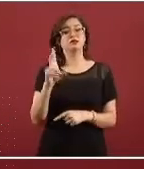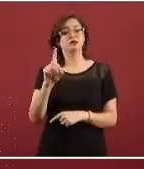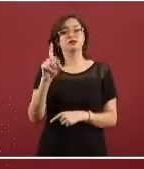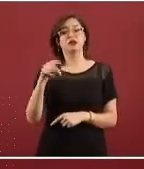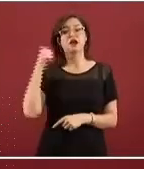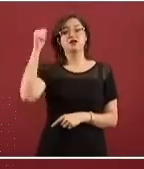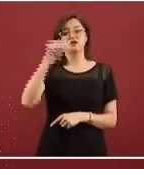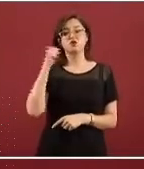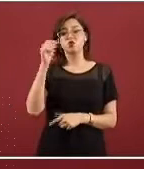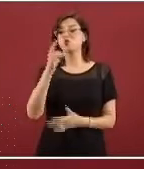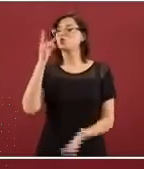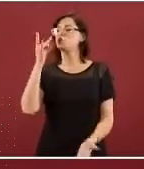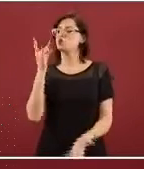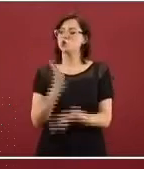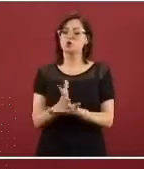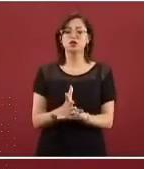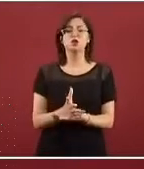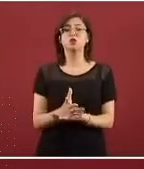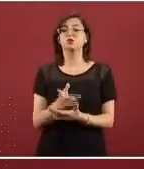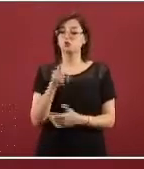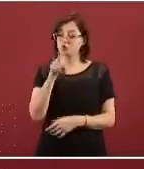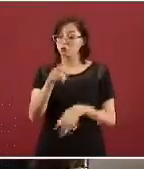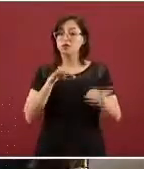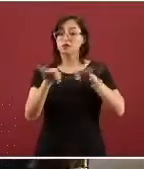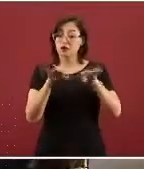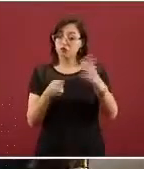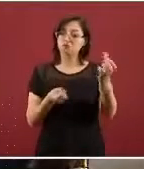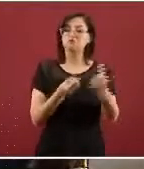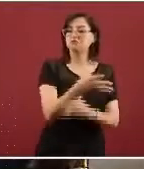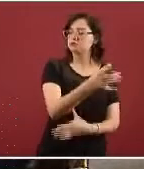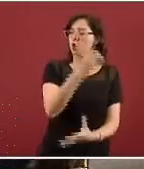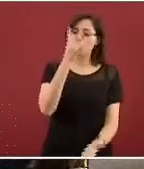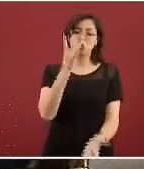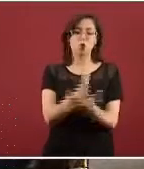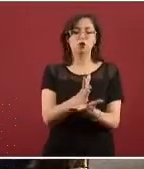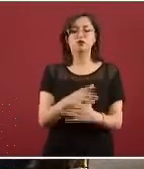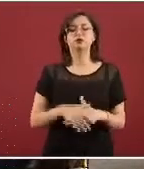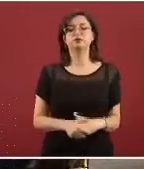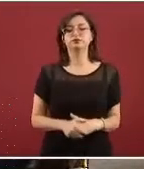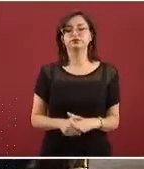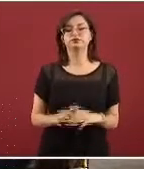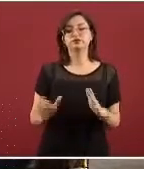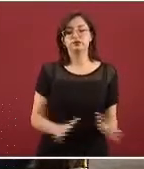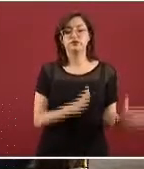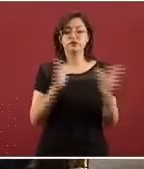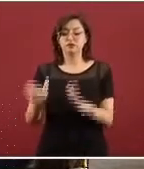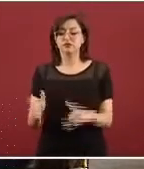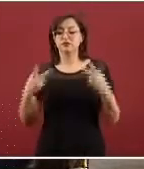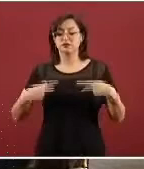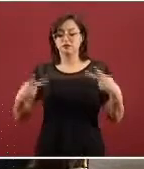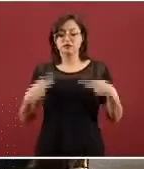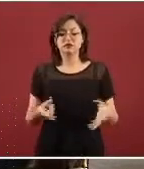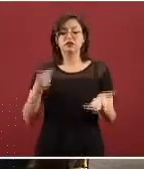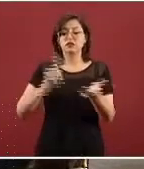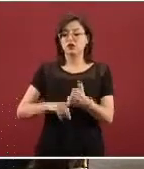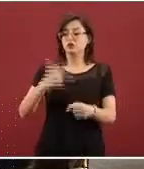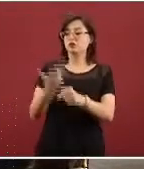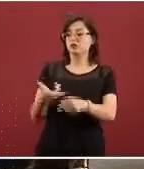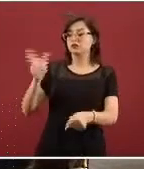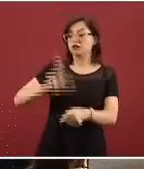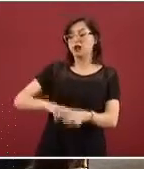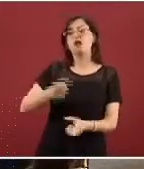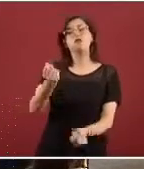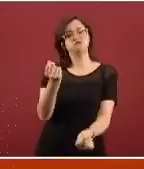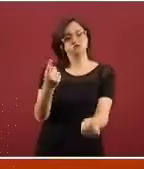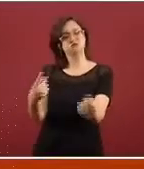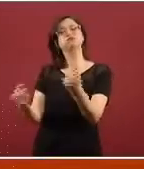puedes salir si hay una actividad indispensable. Respecto al personal de salud, efectivamente tenemos ya algunos